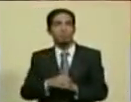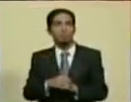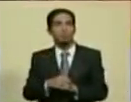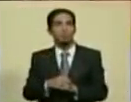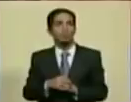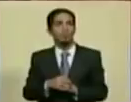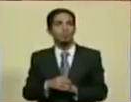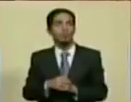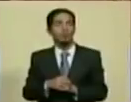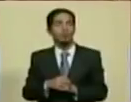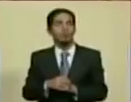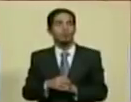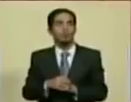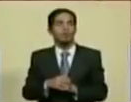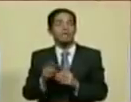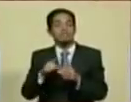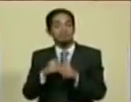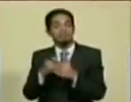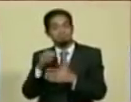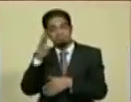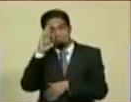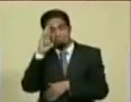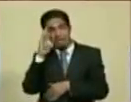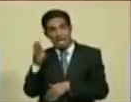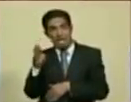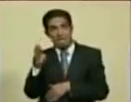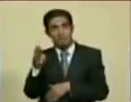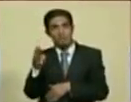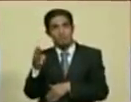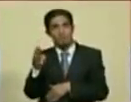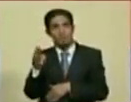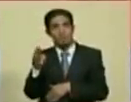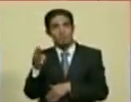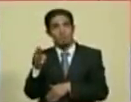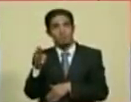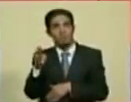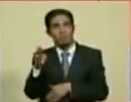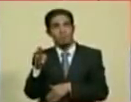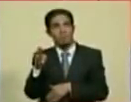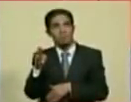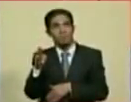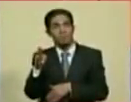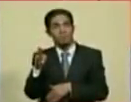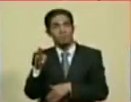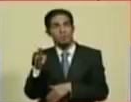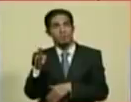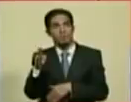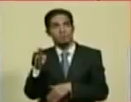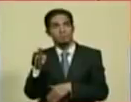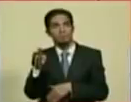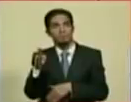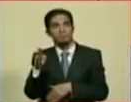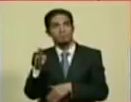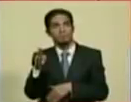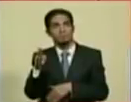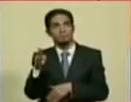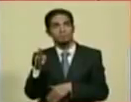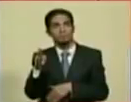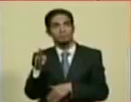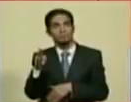bancaria, se ha colocado o ha colocado las tasas de